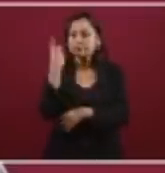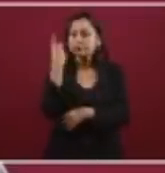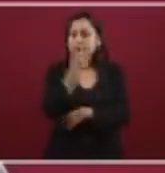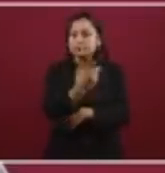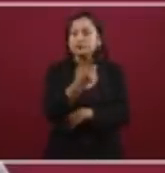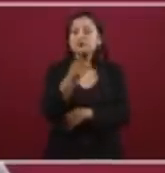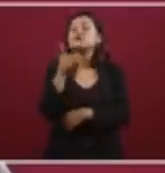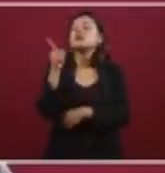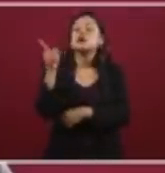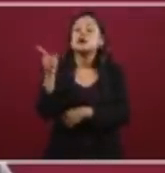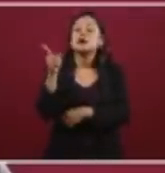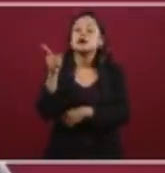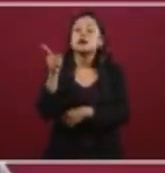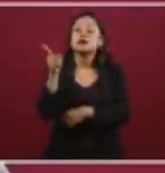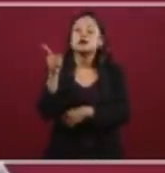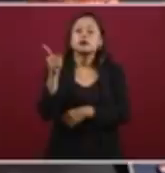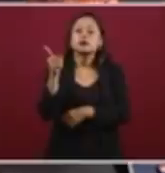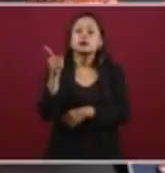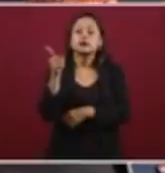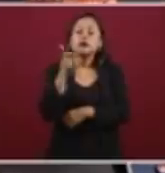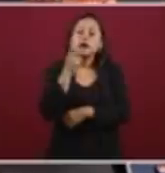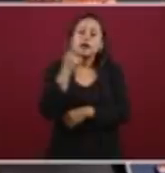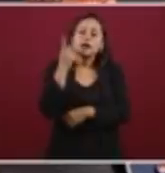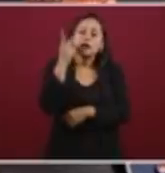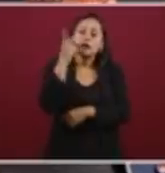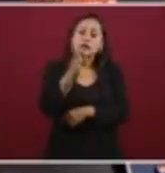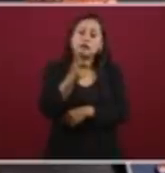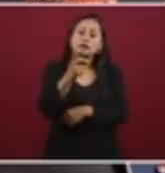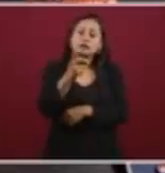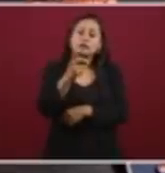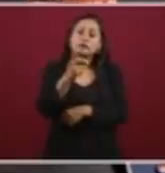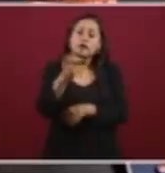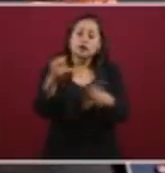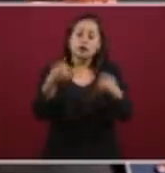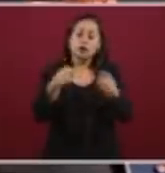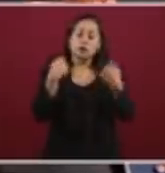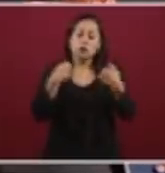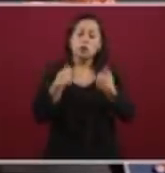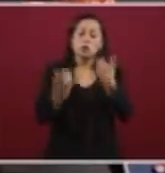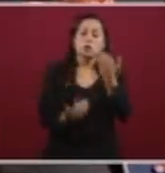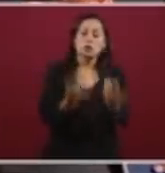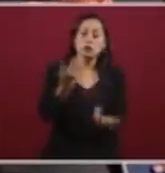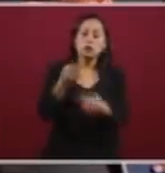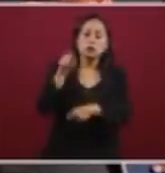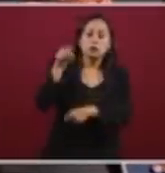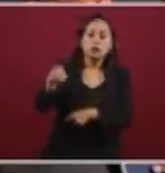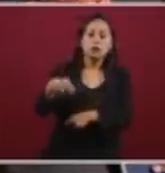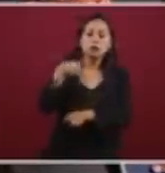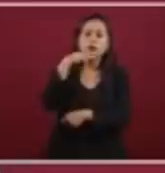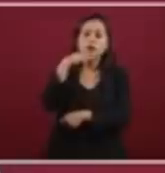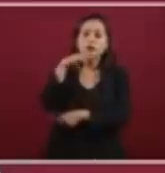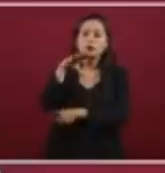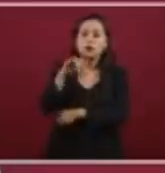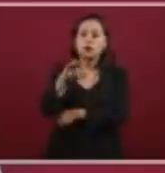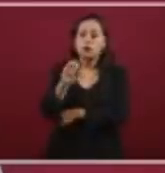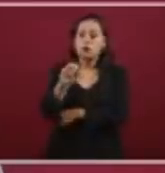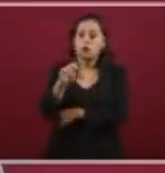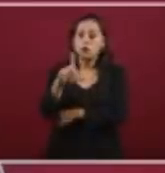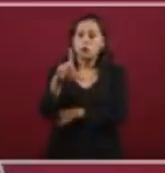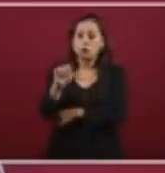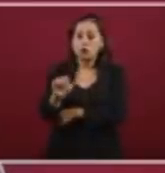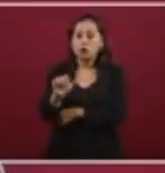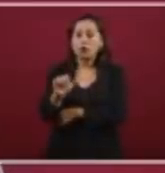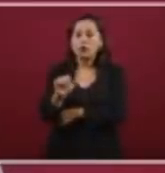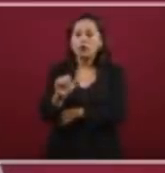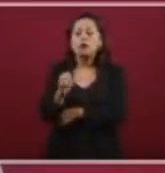la hipótesis de que luchas unos enanos el valle en el basurero de cocula es que el cen dijo que en